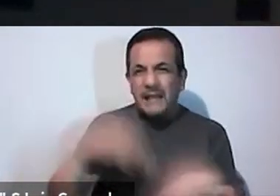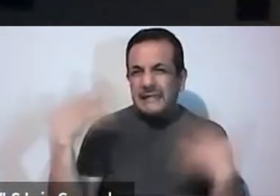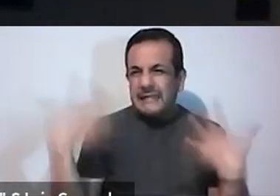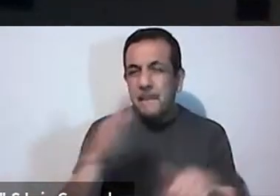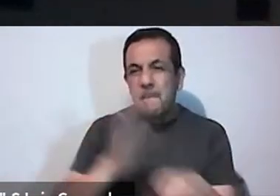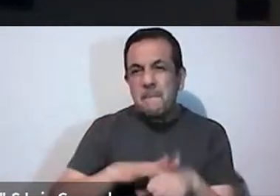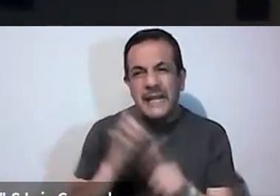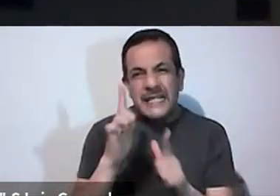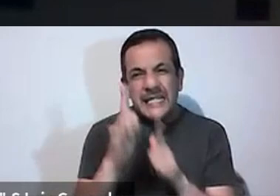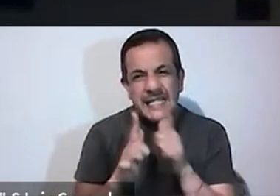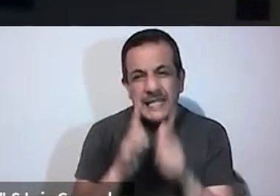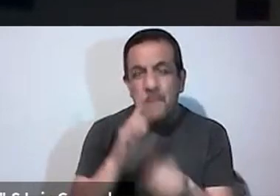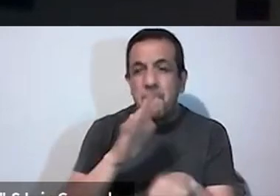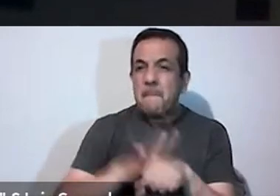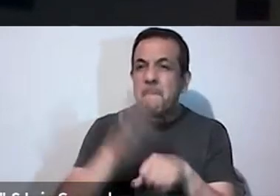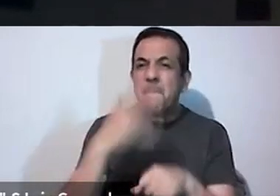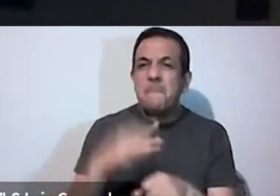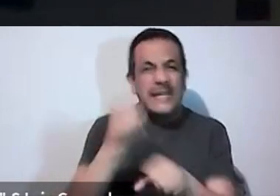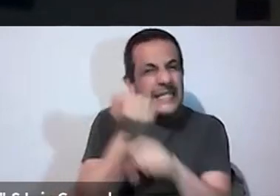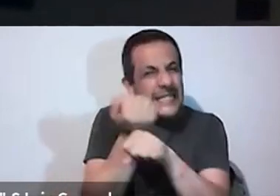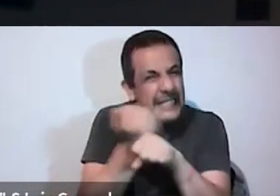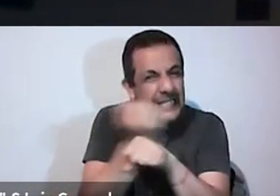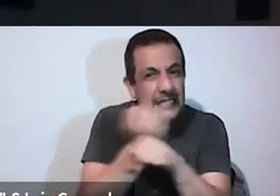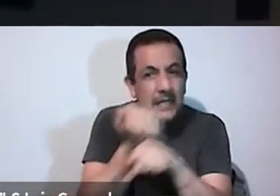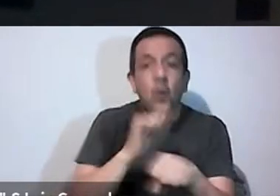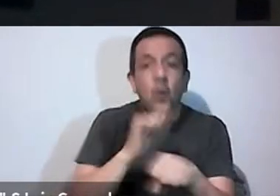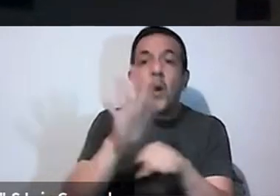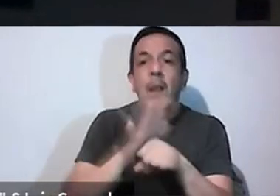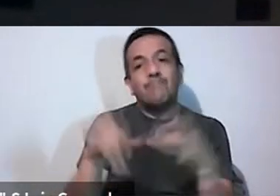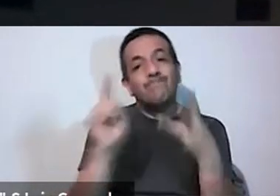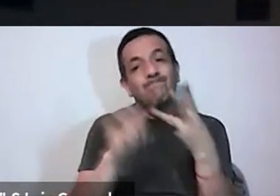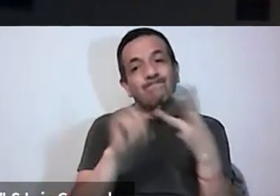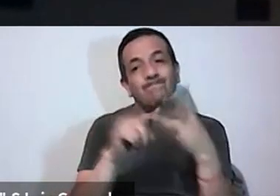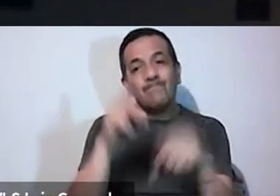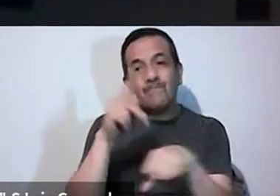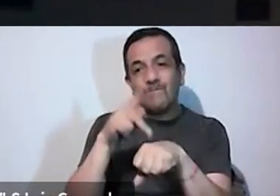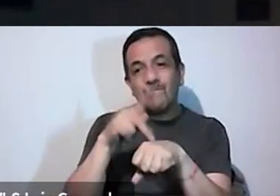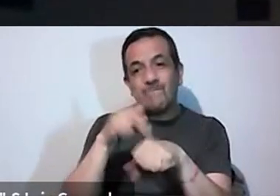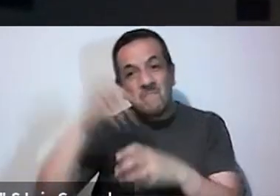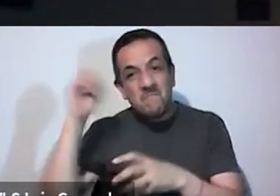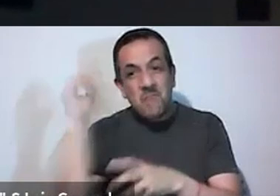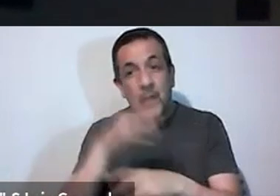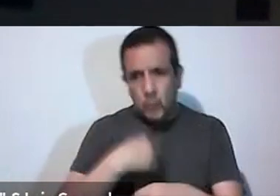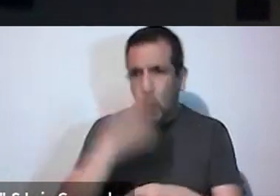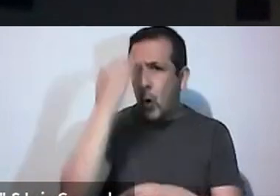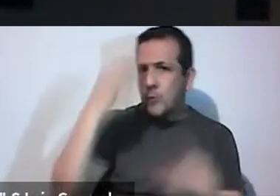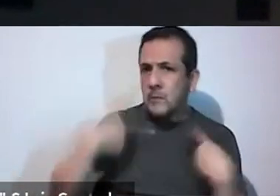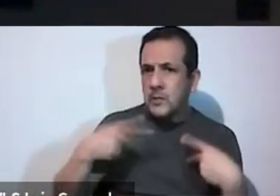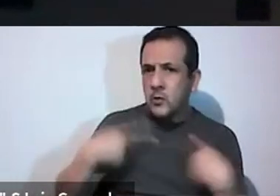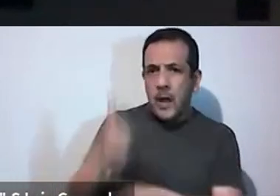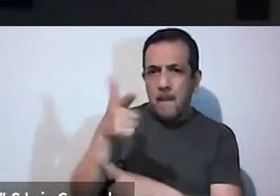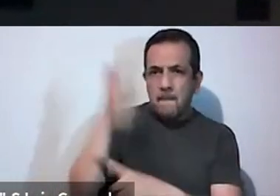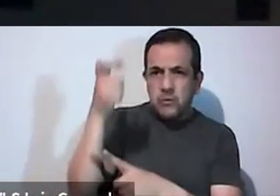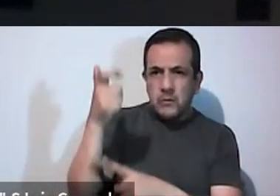lento, mucho más sangriento, morir a pedradas. Yo conozco gente que la han balaceado y te dicen,